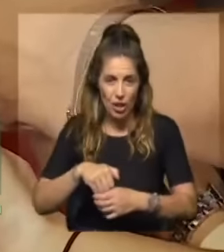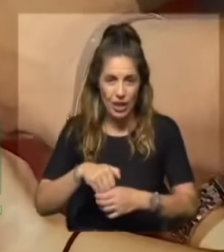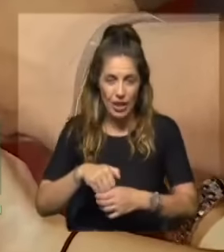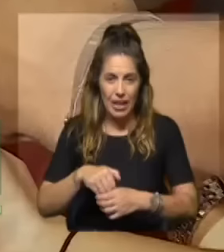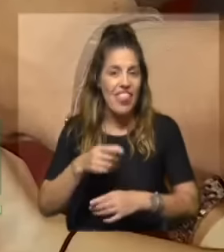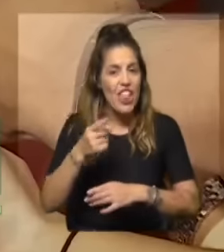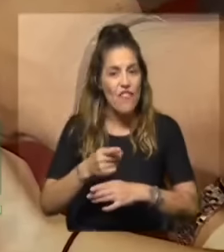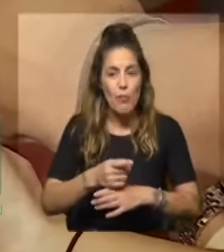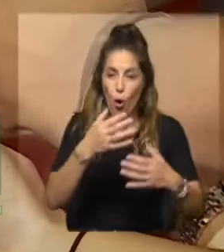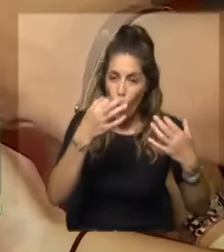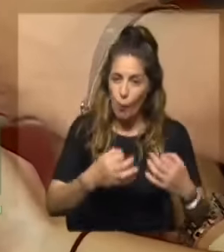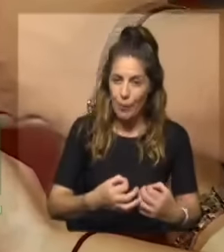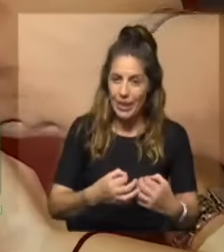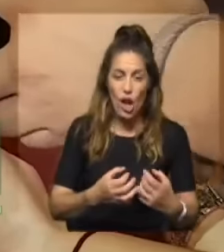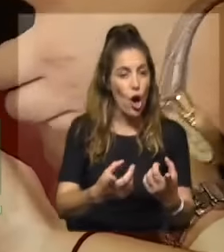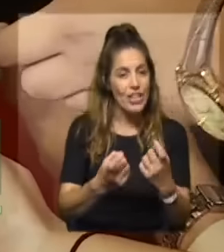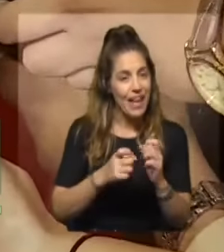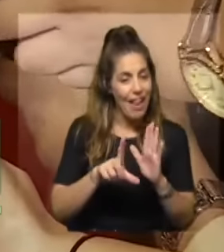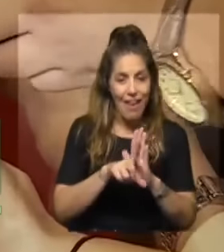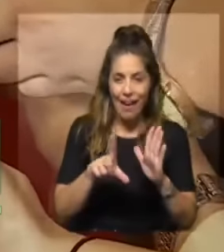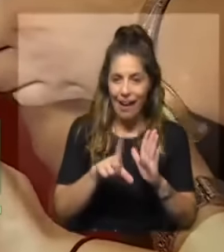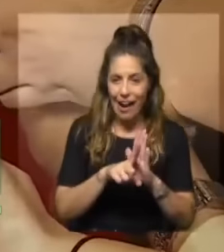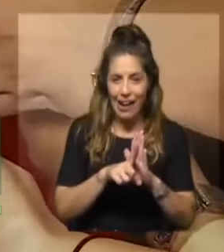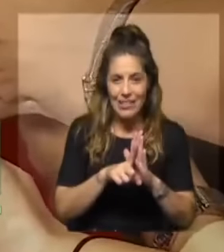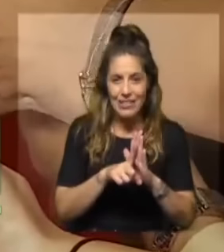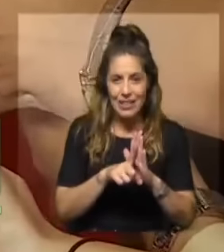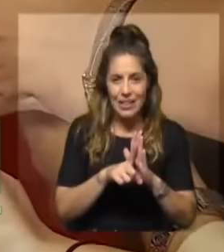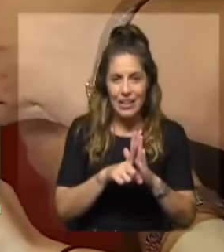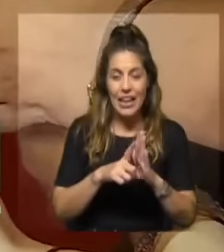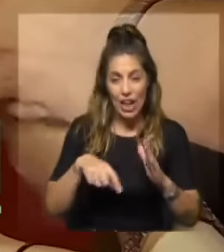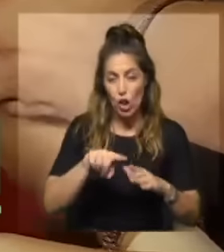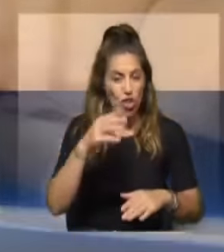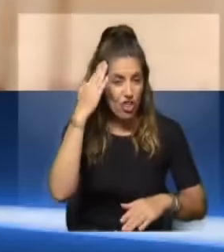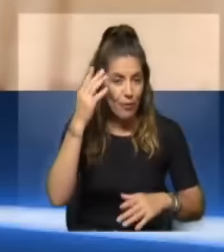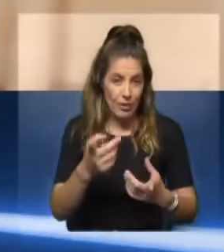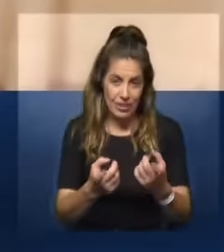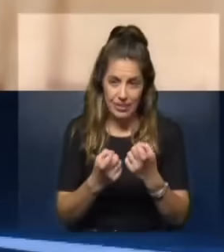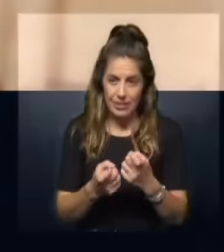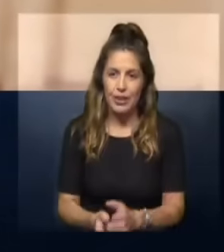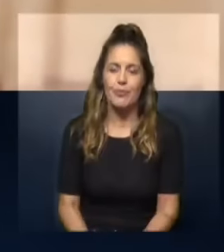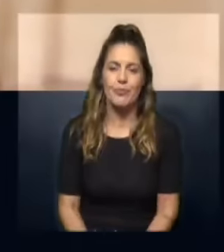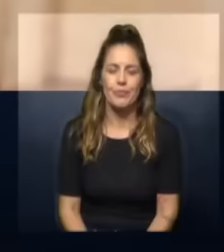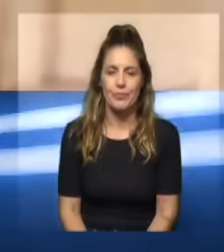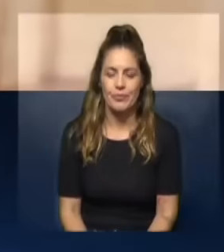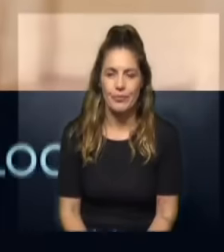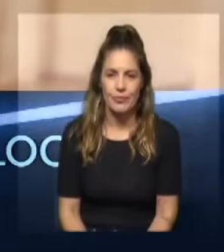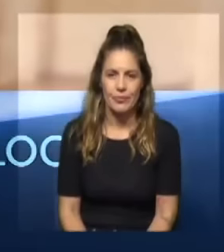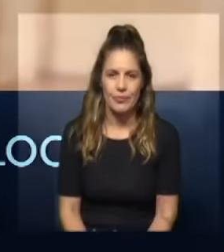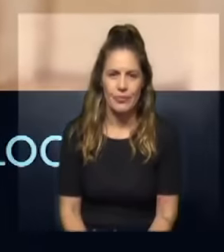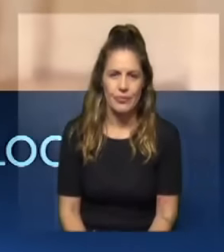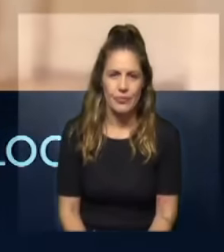cumplir con necesidades legales que todos estamos con testes que se precisa presentó